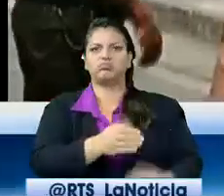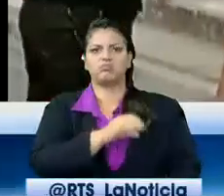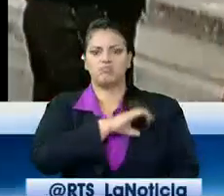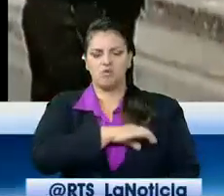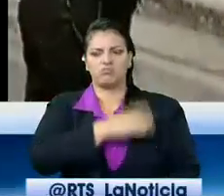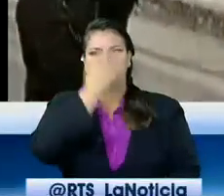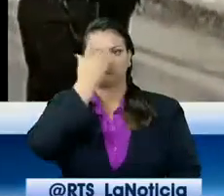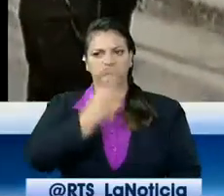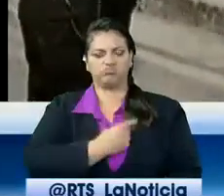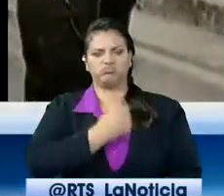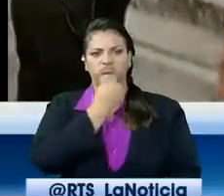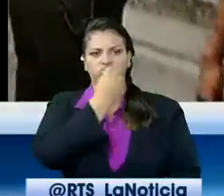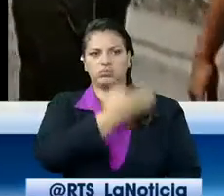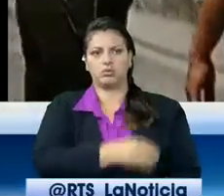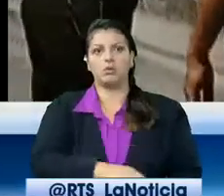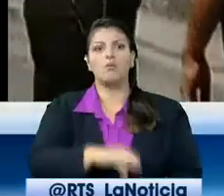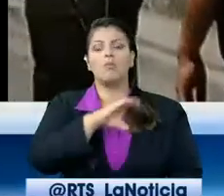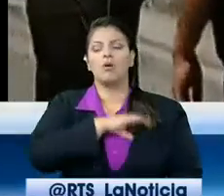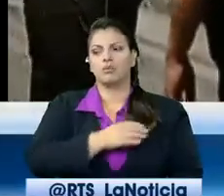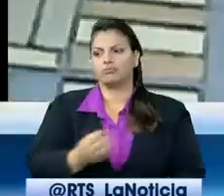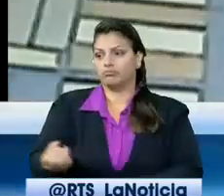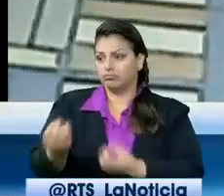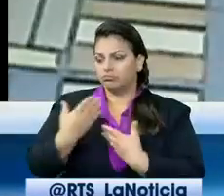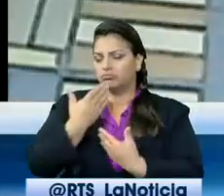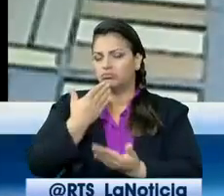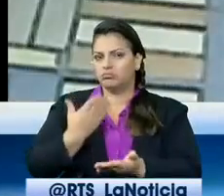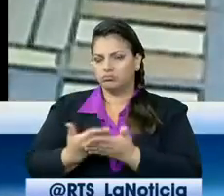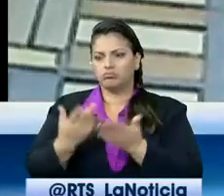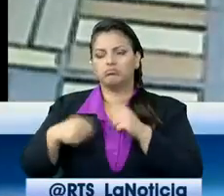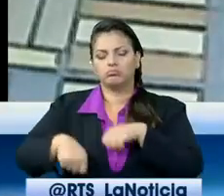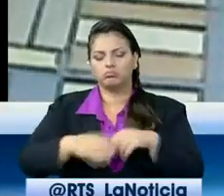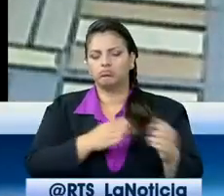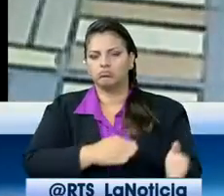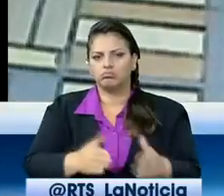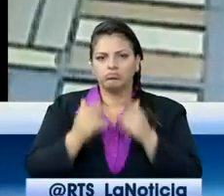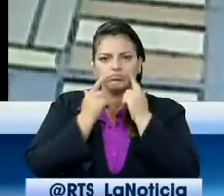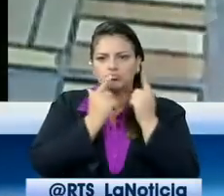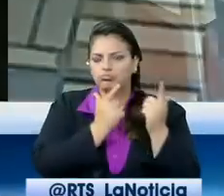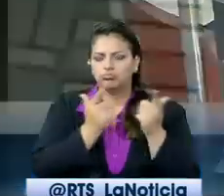mayor seguridad, informó Ítalo Ruiz.